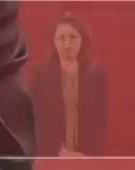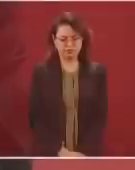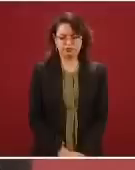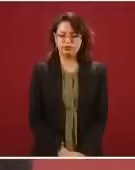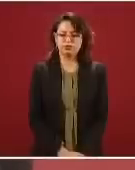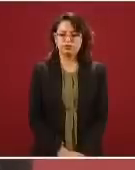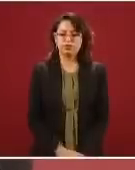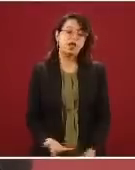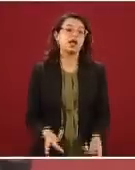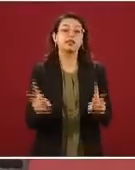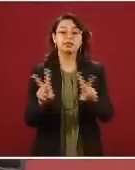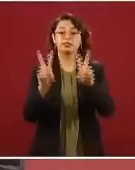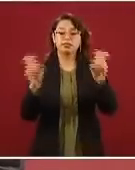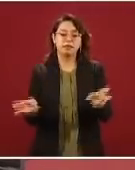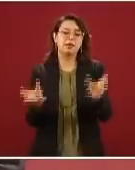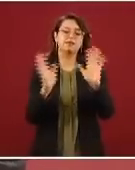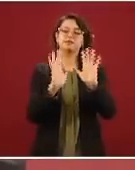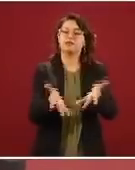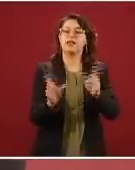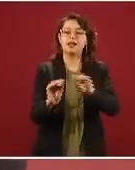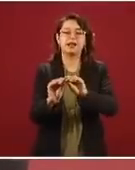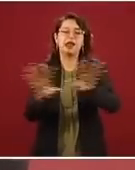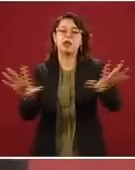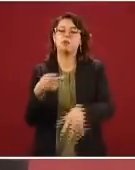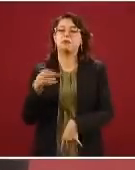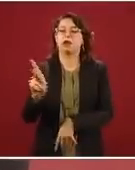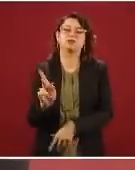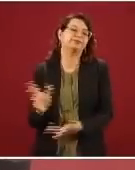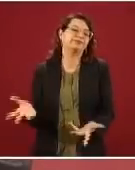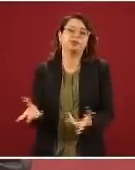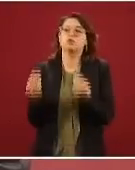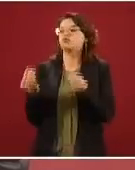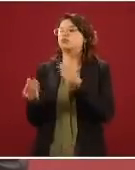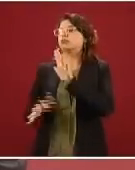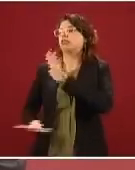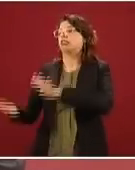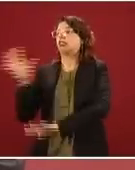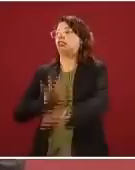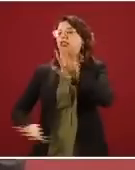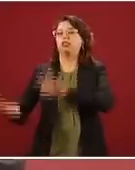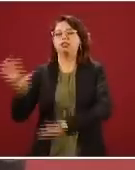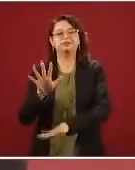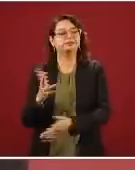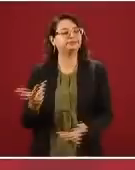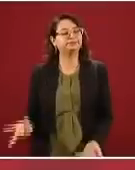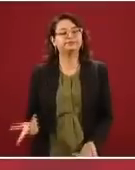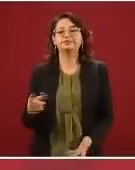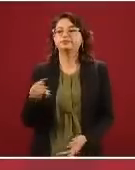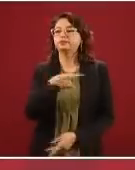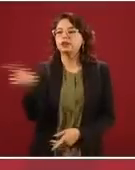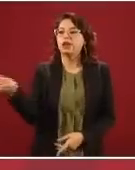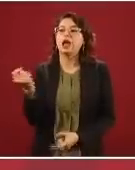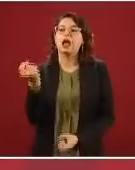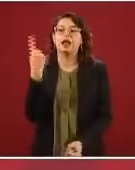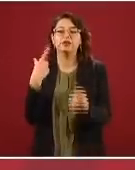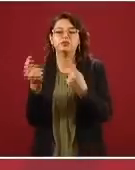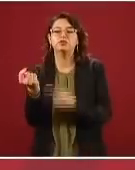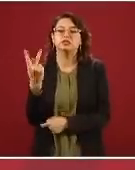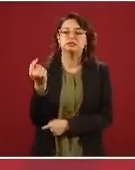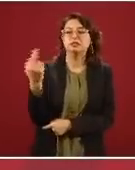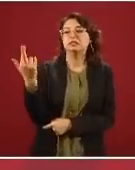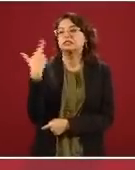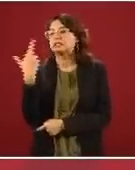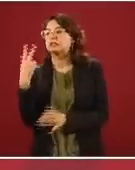En los medios, no en todos, desde luego, los que no nos ven con buenos ojos,